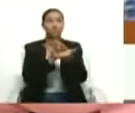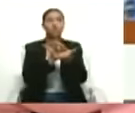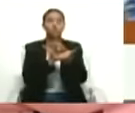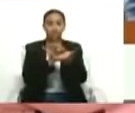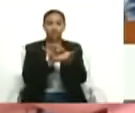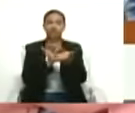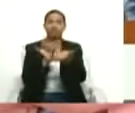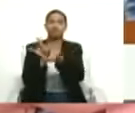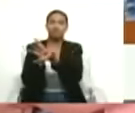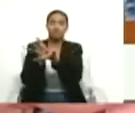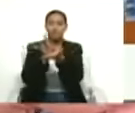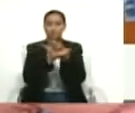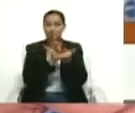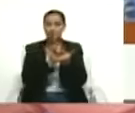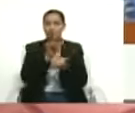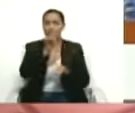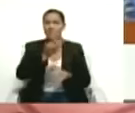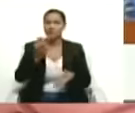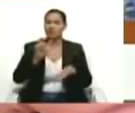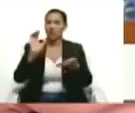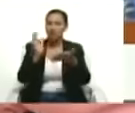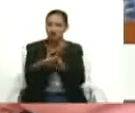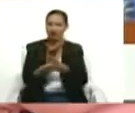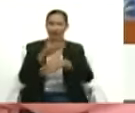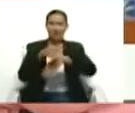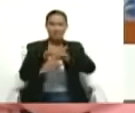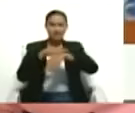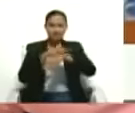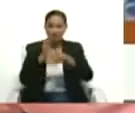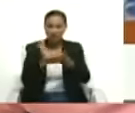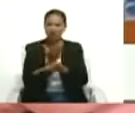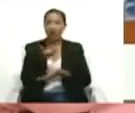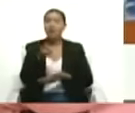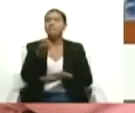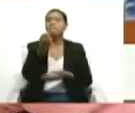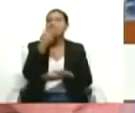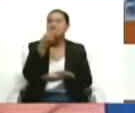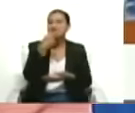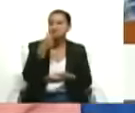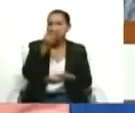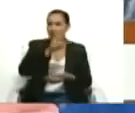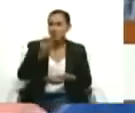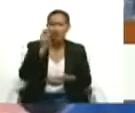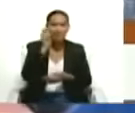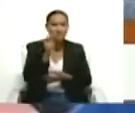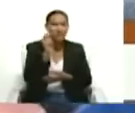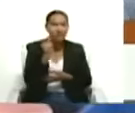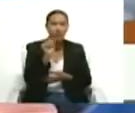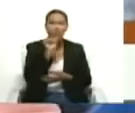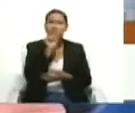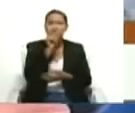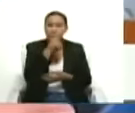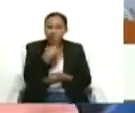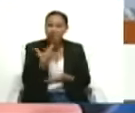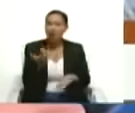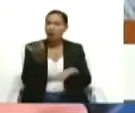administración pública, quitándole las medicinas a los pensionados, quitándole las pensiones,